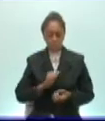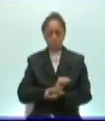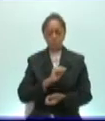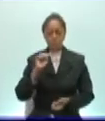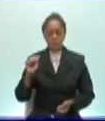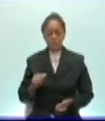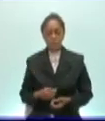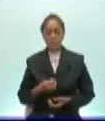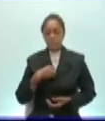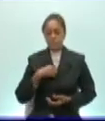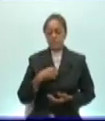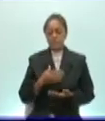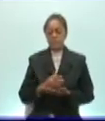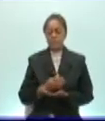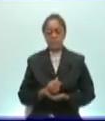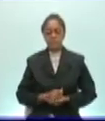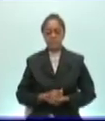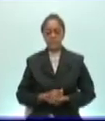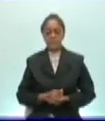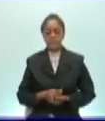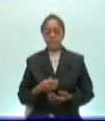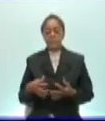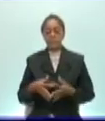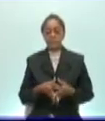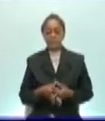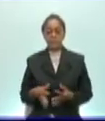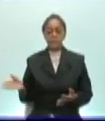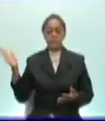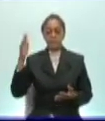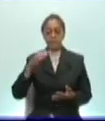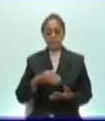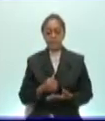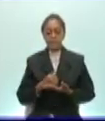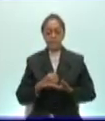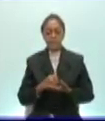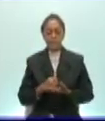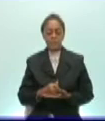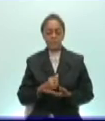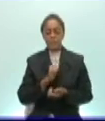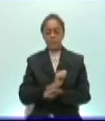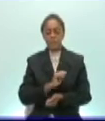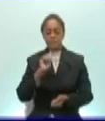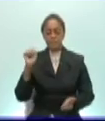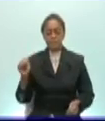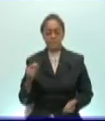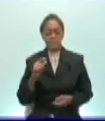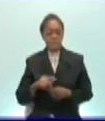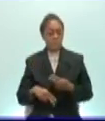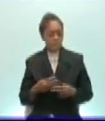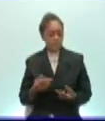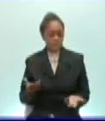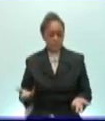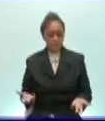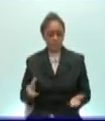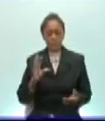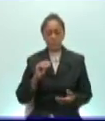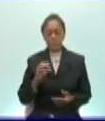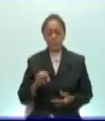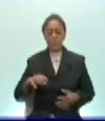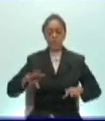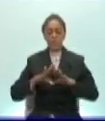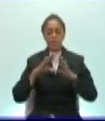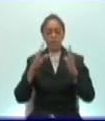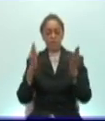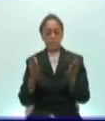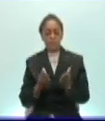ese derecho. Y que Estados Unidos va a venir a apoyar a los cubanos a lograr la independencia. ¿Qué están haciendo ellos? Diciéndole al mundo